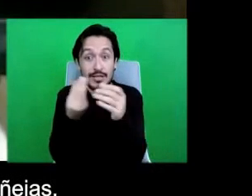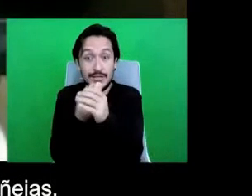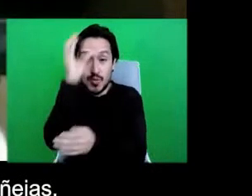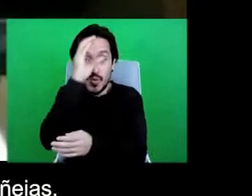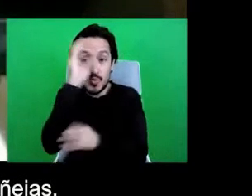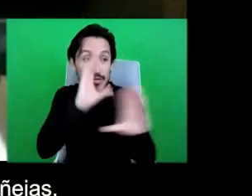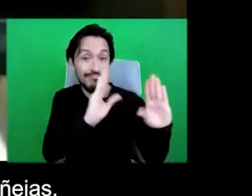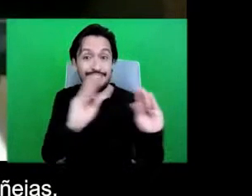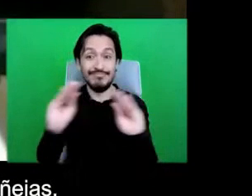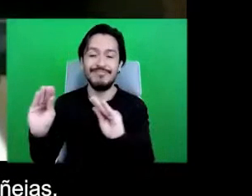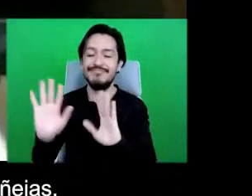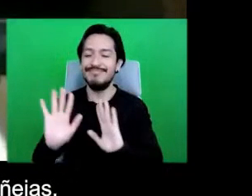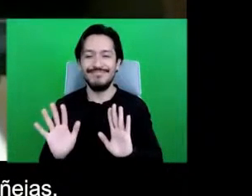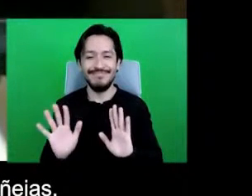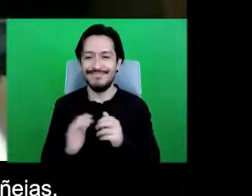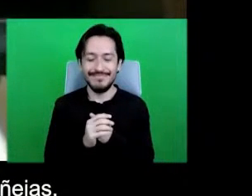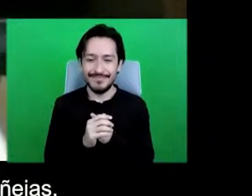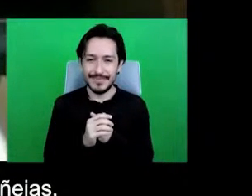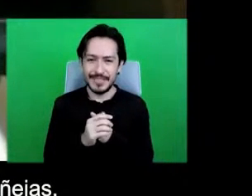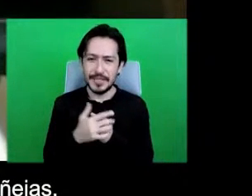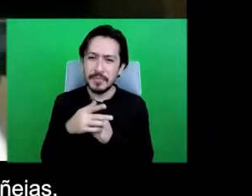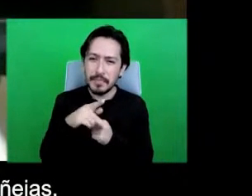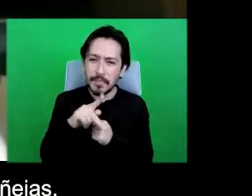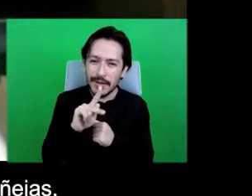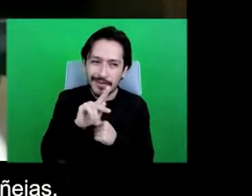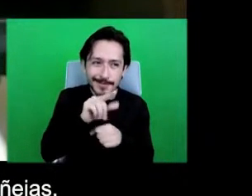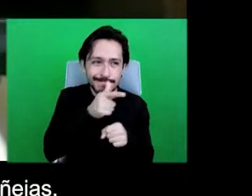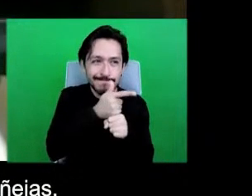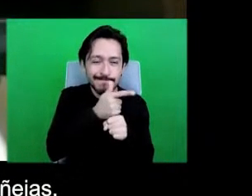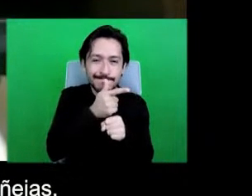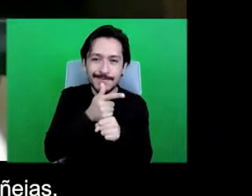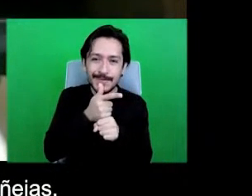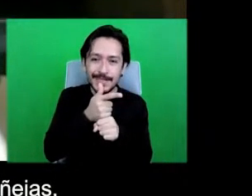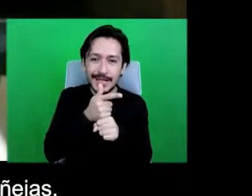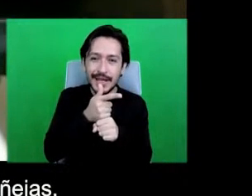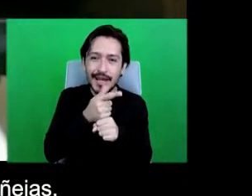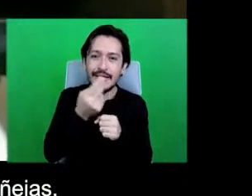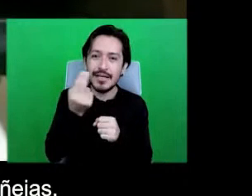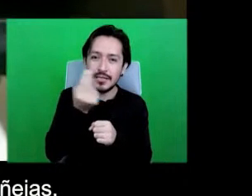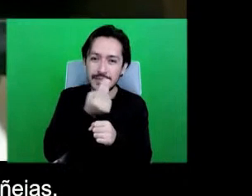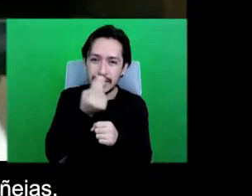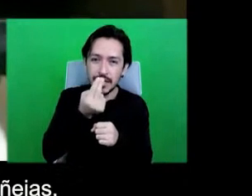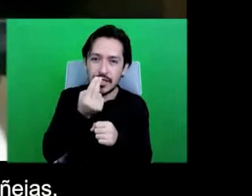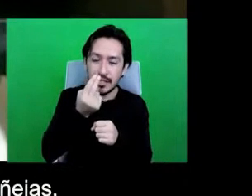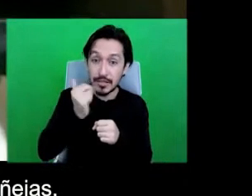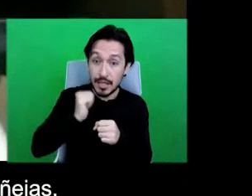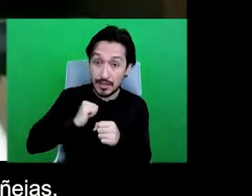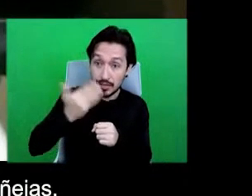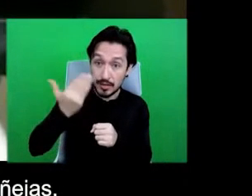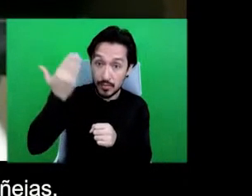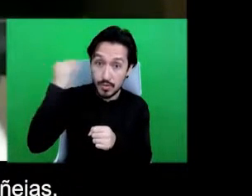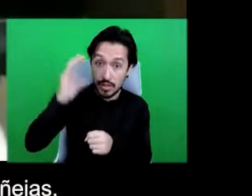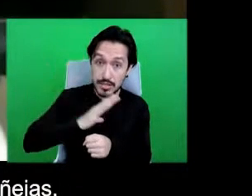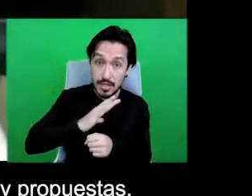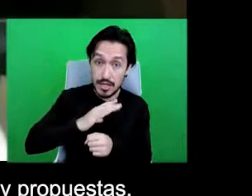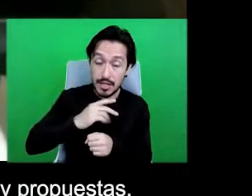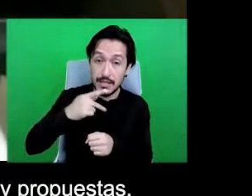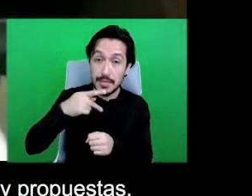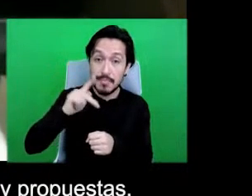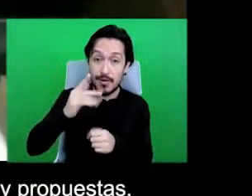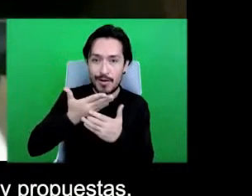se detectan las mismas necesidades añejas y fue, obviamente tenemos que